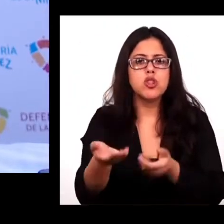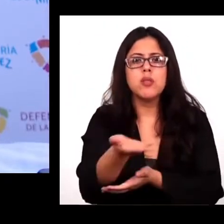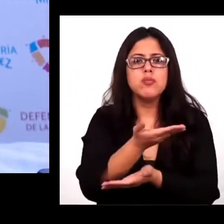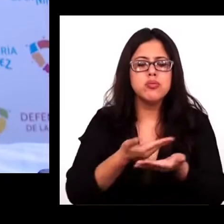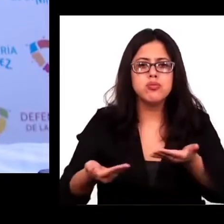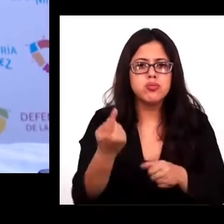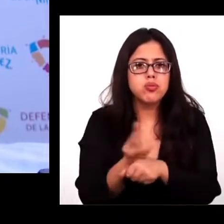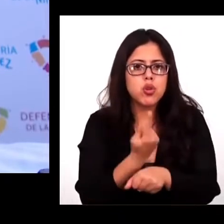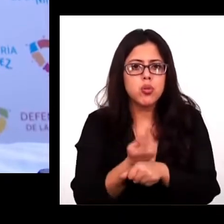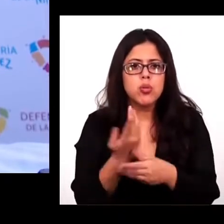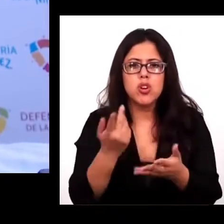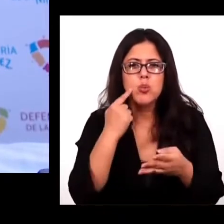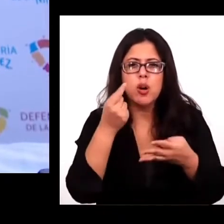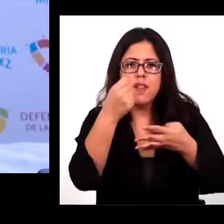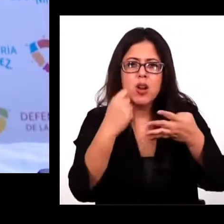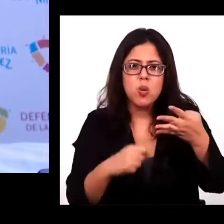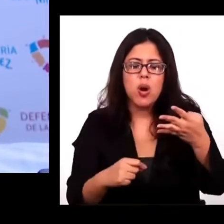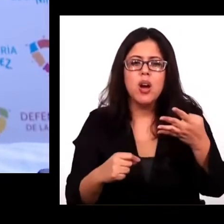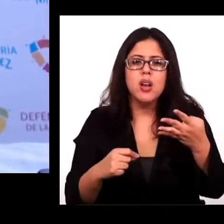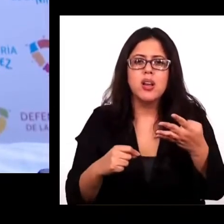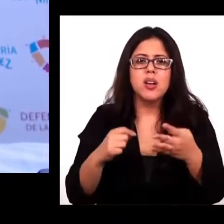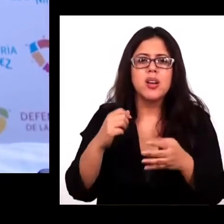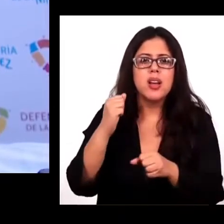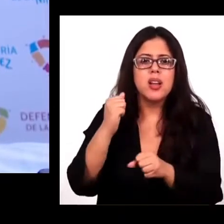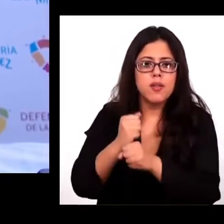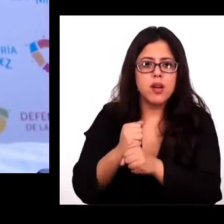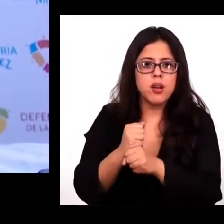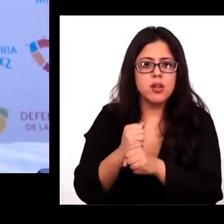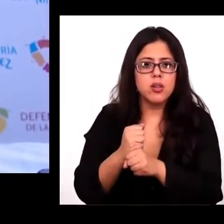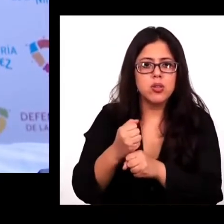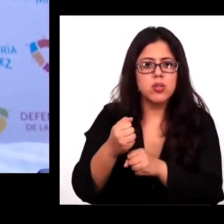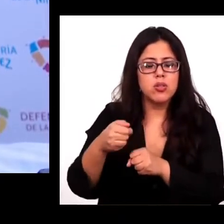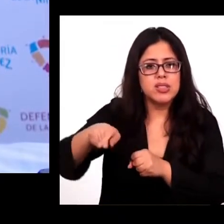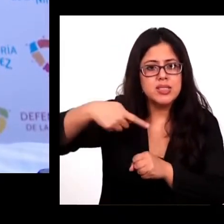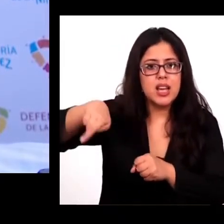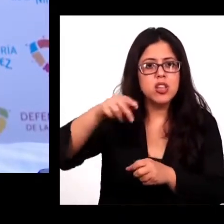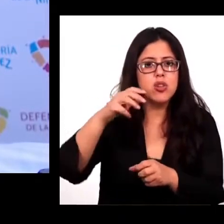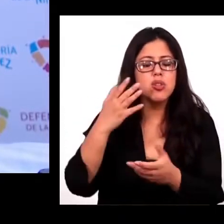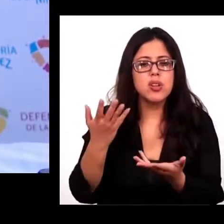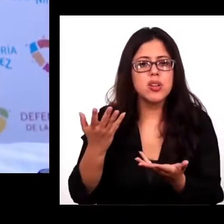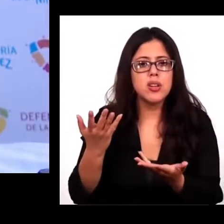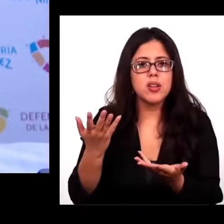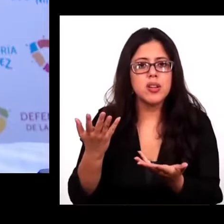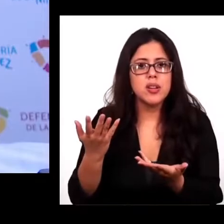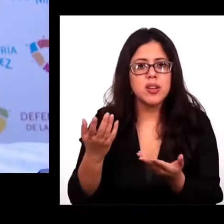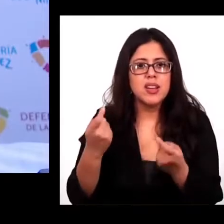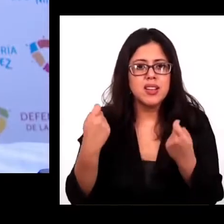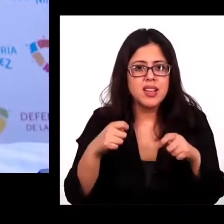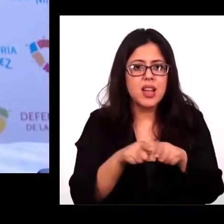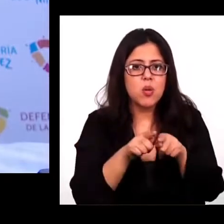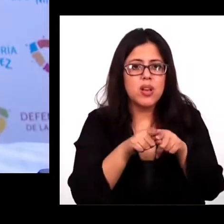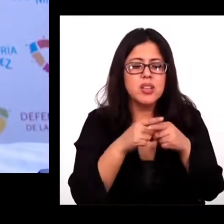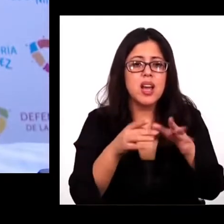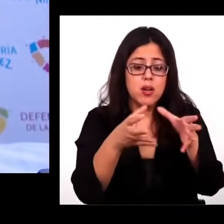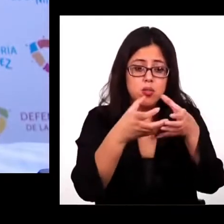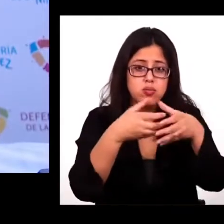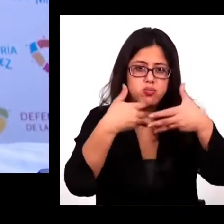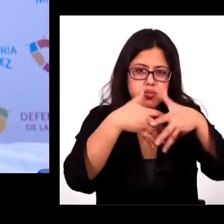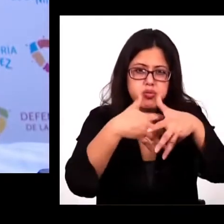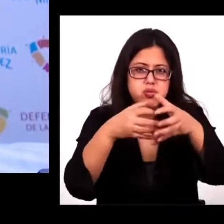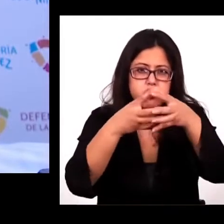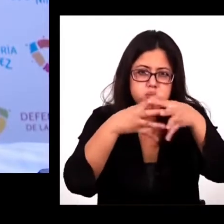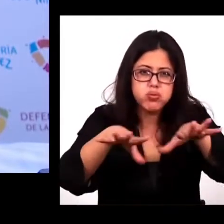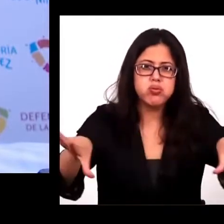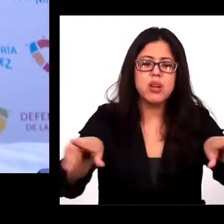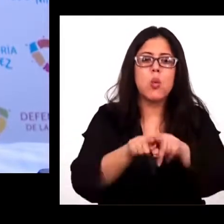¿Cómo evalúan la función que han tenido este tipo de carabineros justamente en tratar de dispersar quizás las manifestaciones de una forma un poco